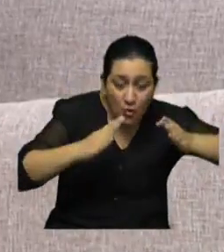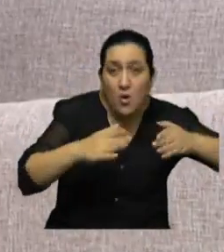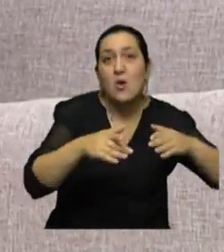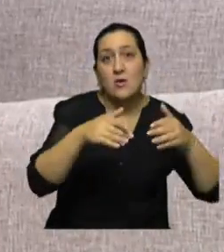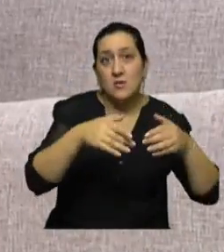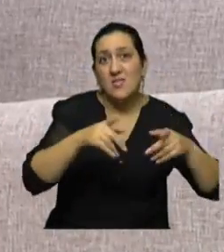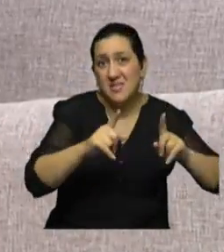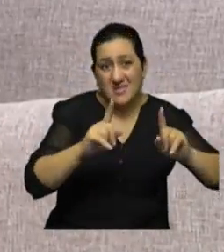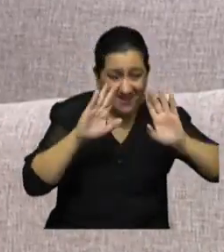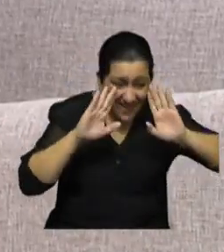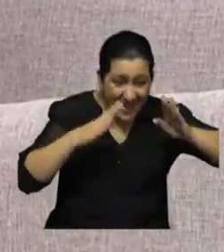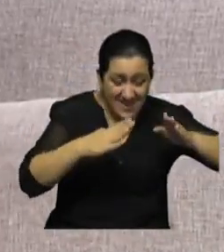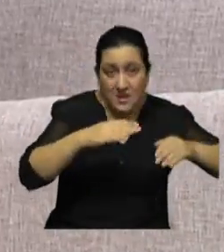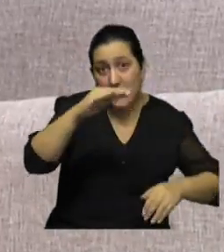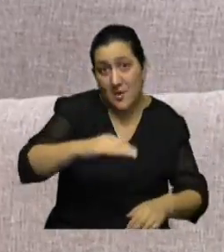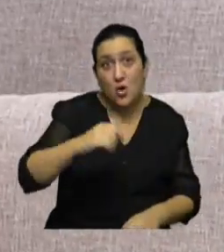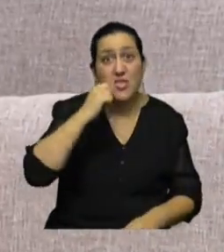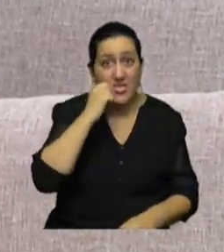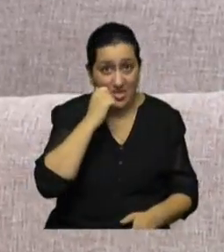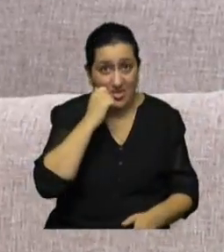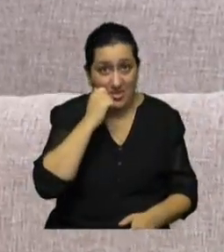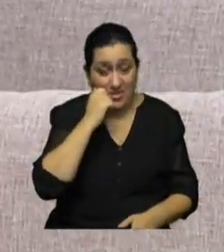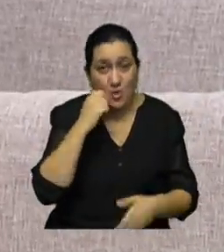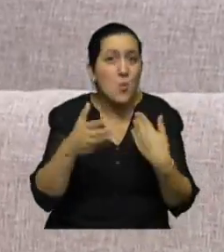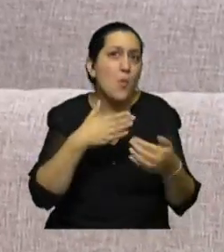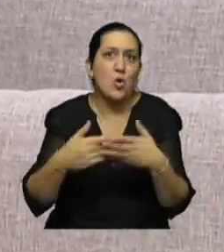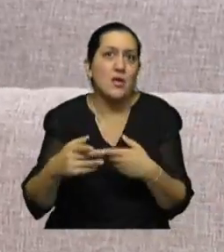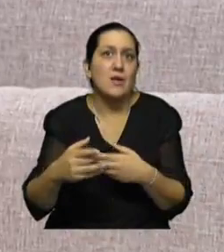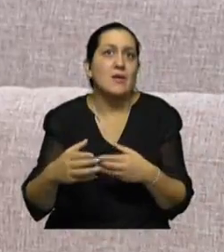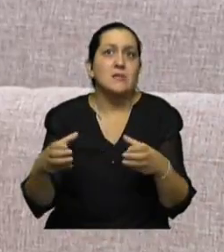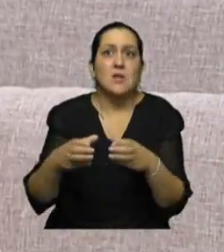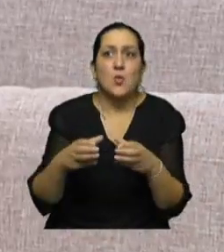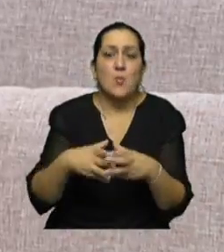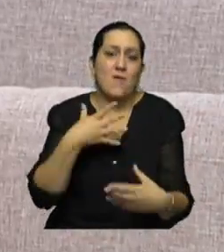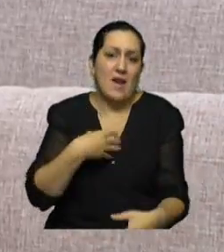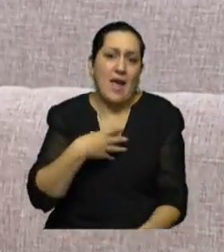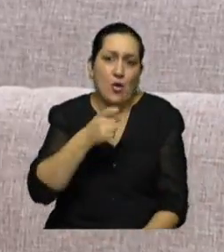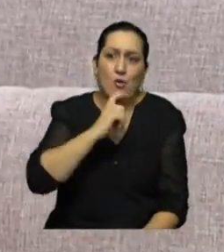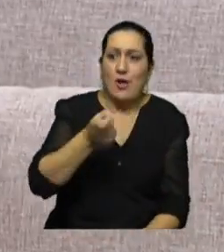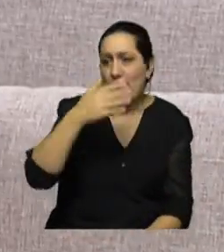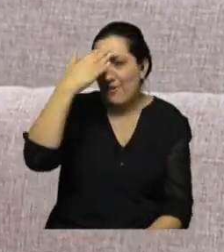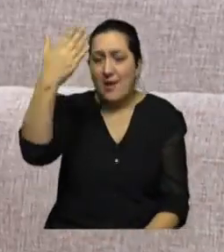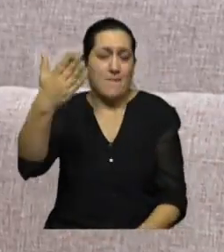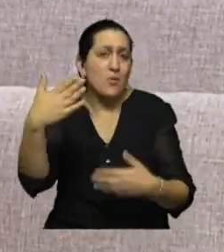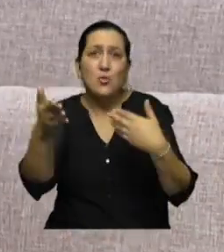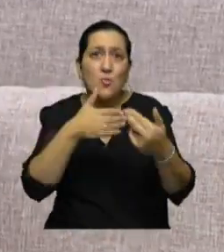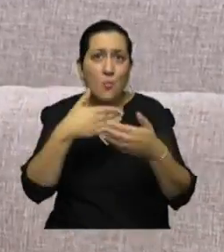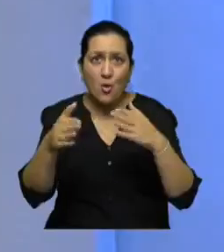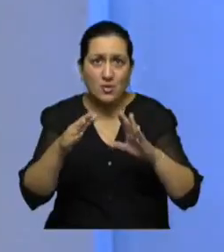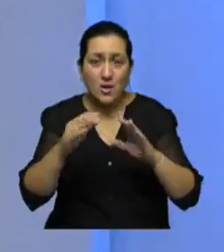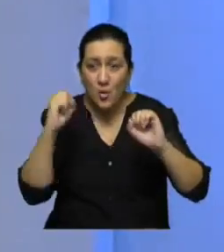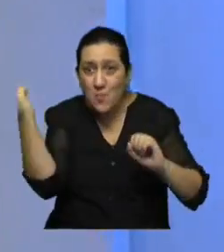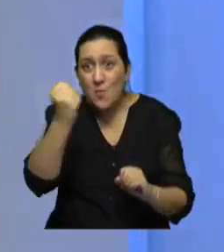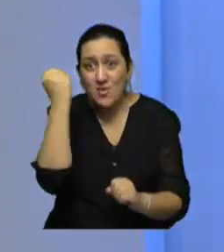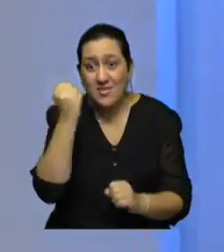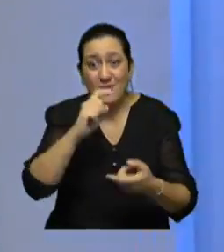importa la orientación sexual. El foco hay que ponerlo donde tiene que estar. Que es en lo que estamos haciendo como... Convengamos entonces